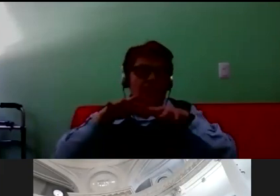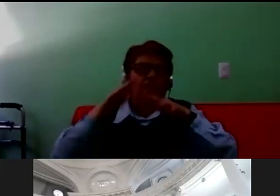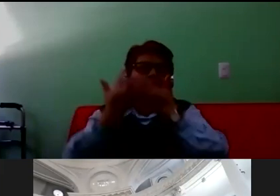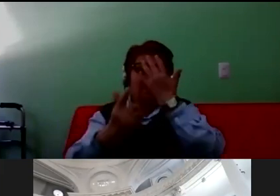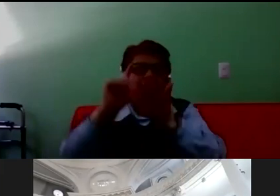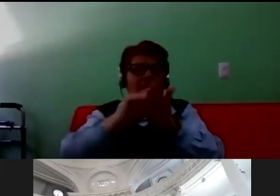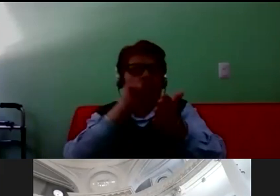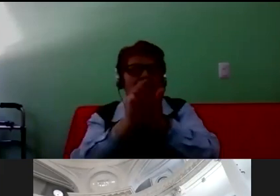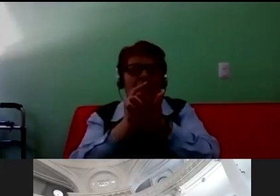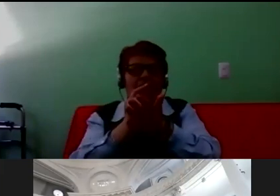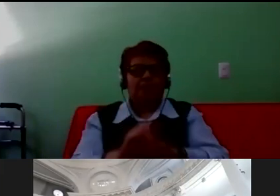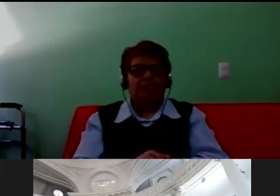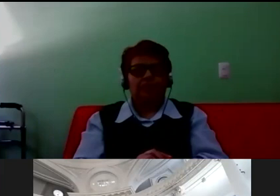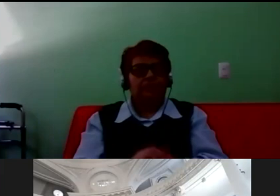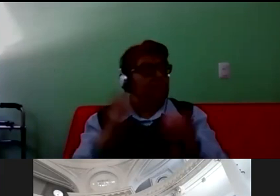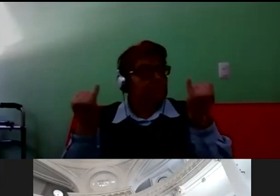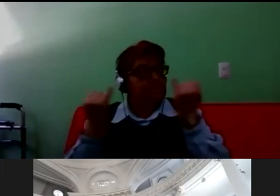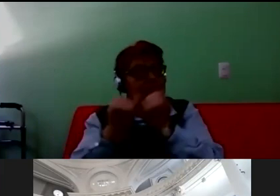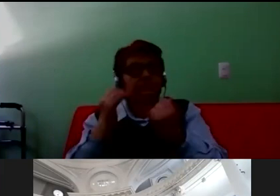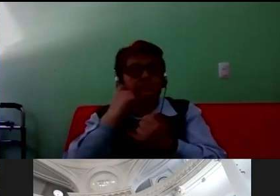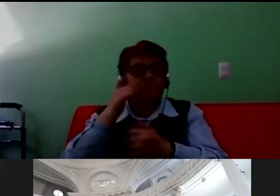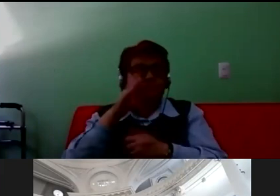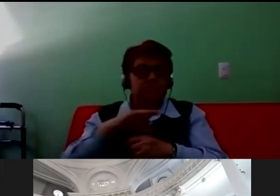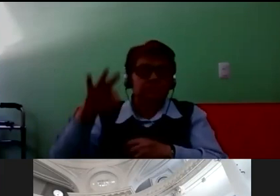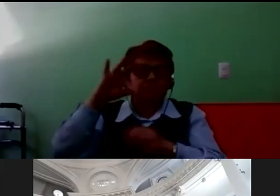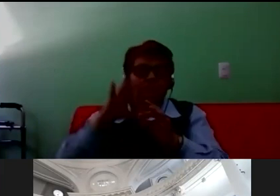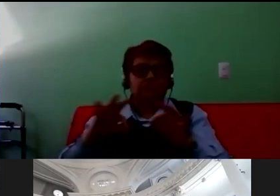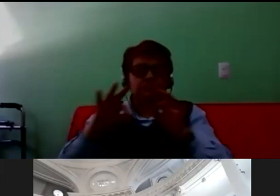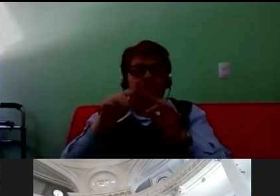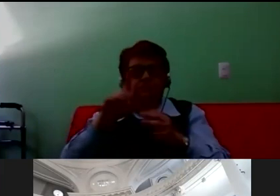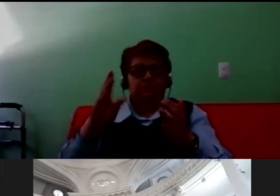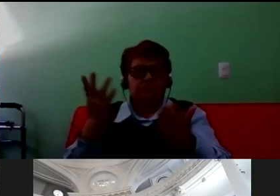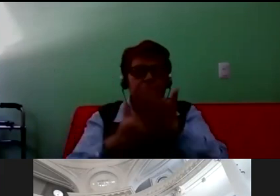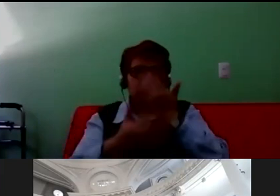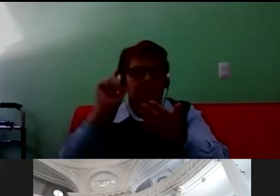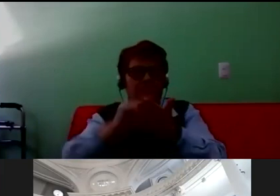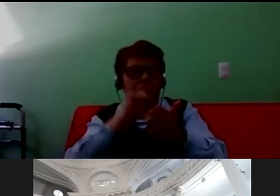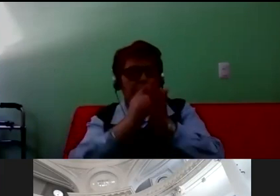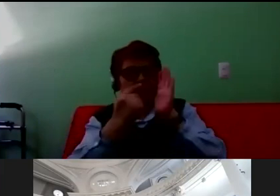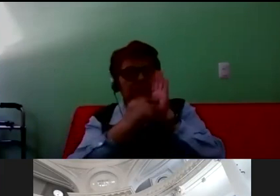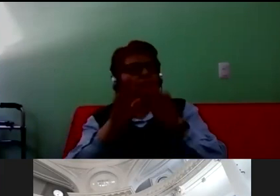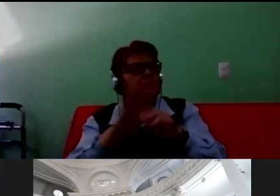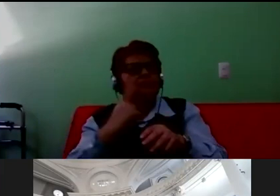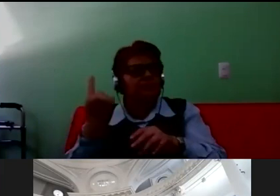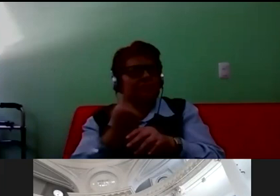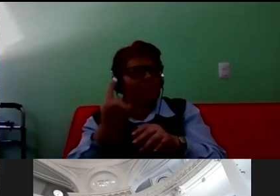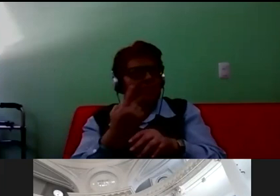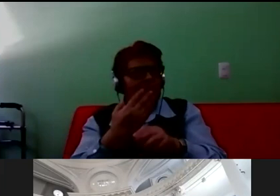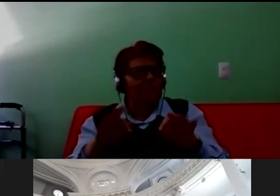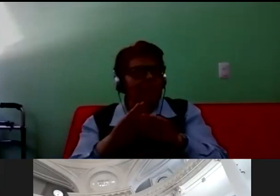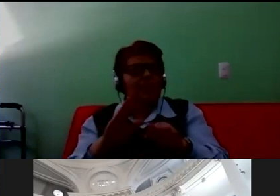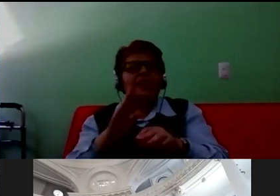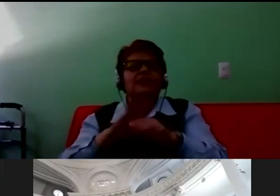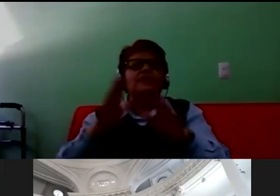ley. Asimismo, quiero destacar que la construcción de esta ley se debe en gran medida a la